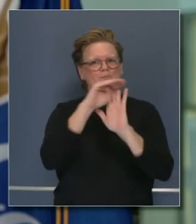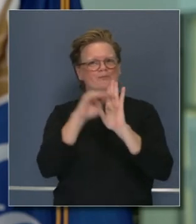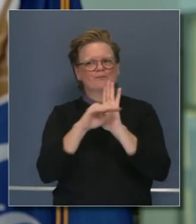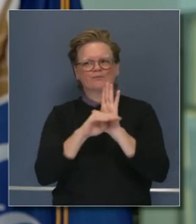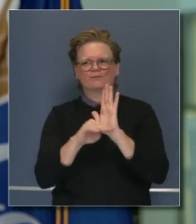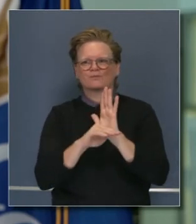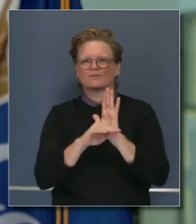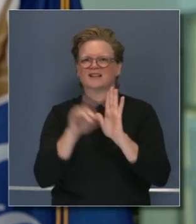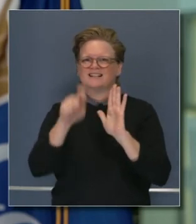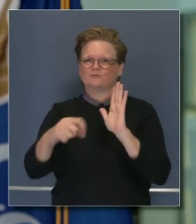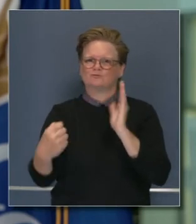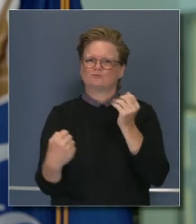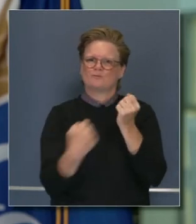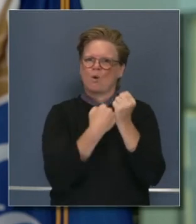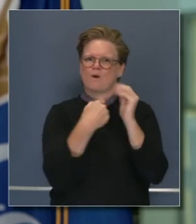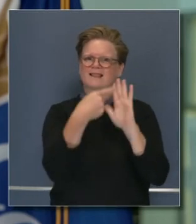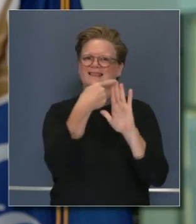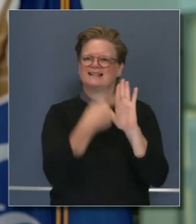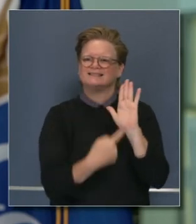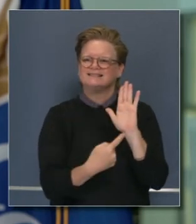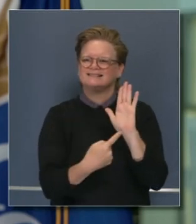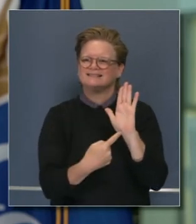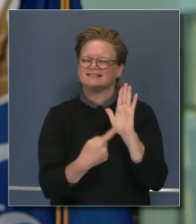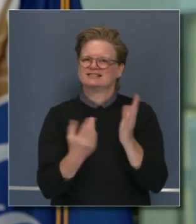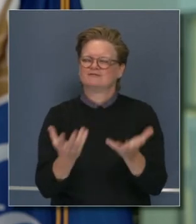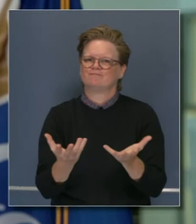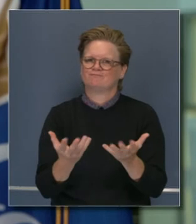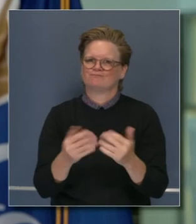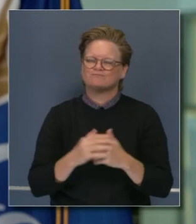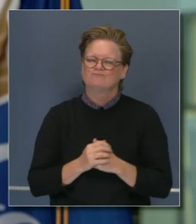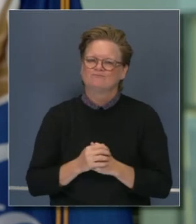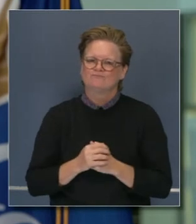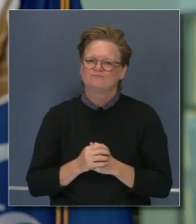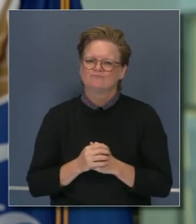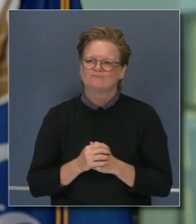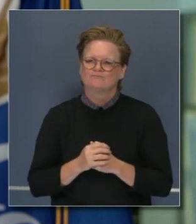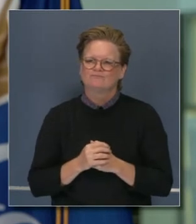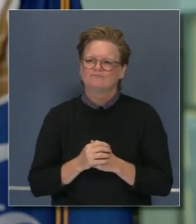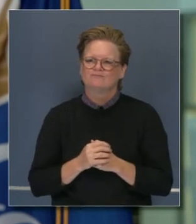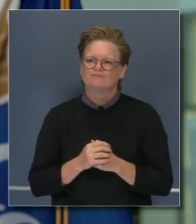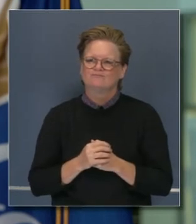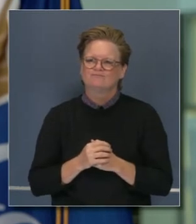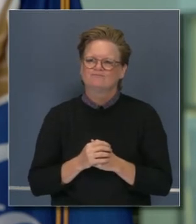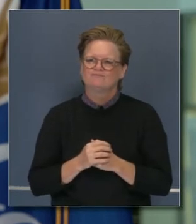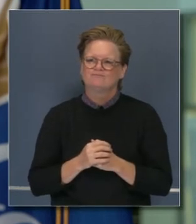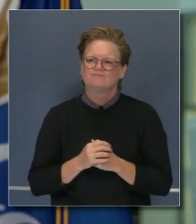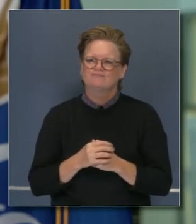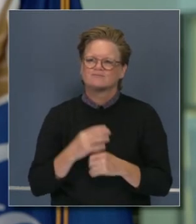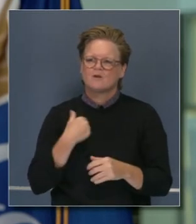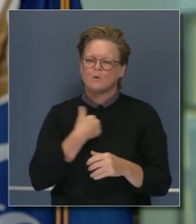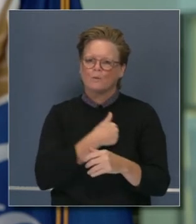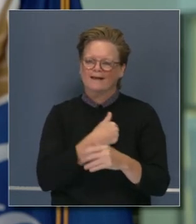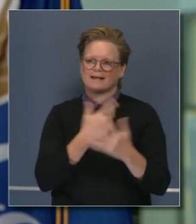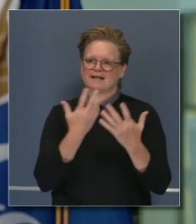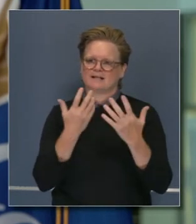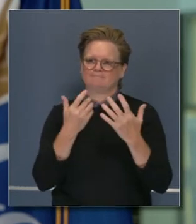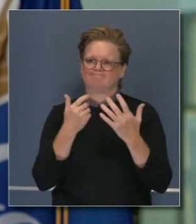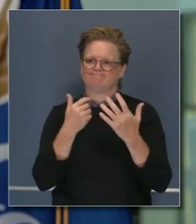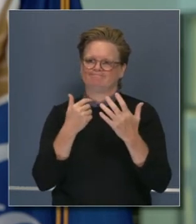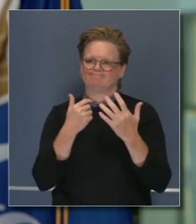lo que proponemos y emitimos como reglas y pautas en el estado de California, y